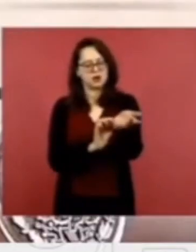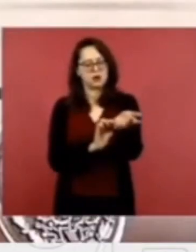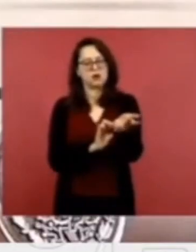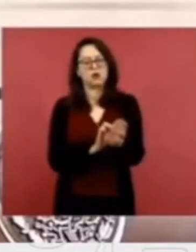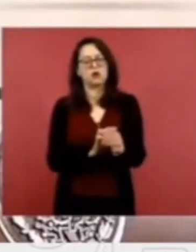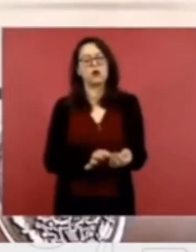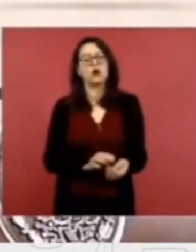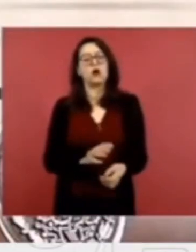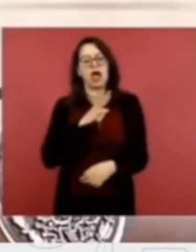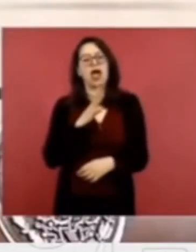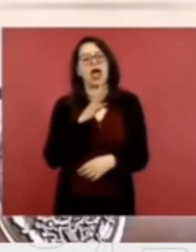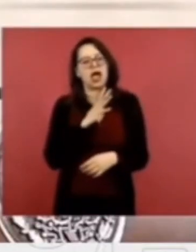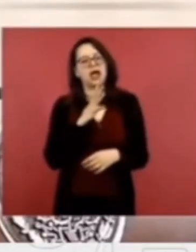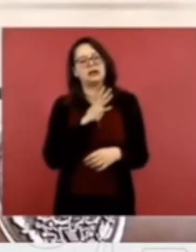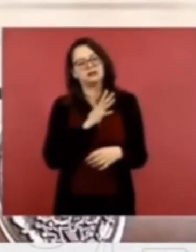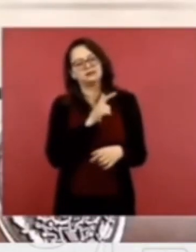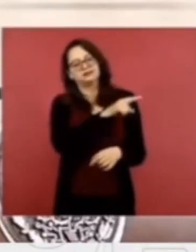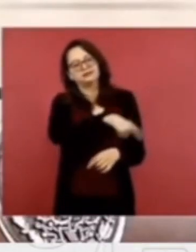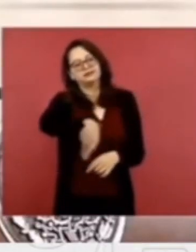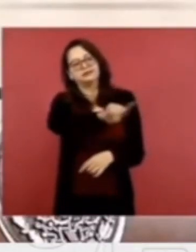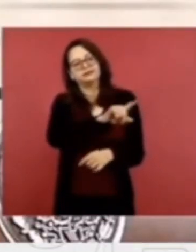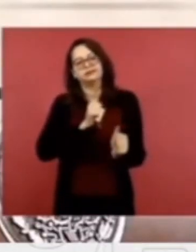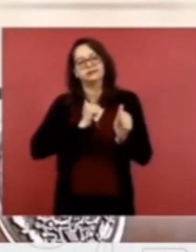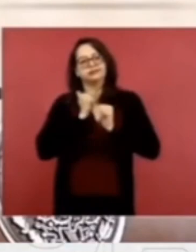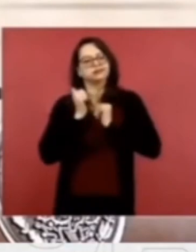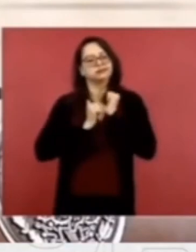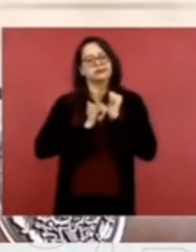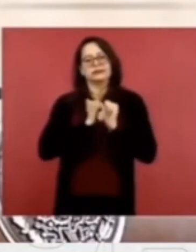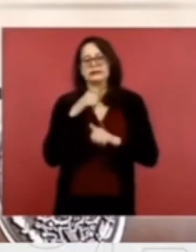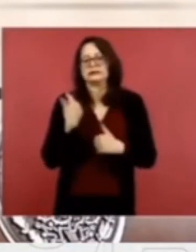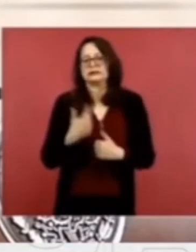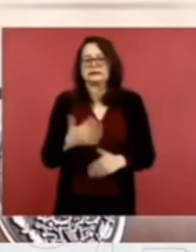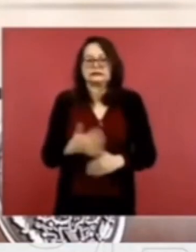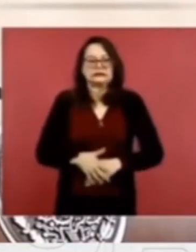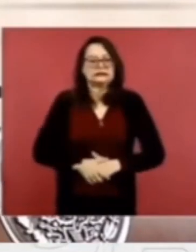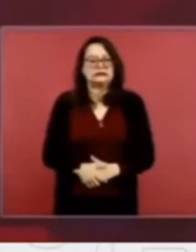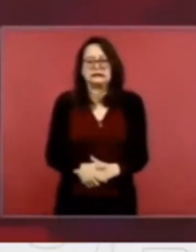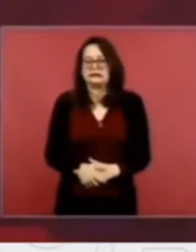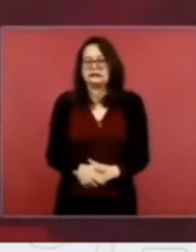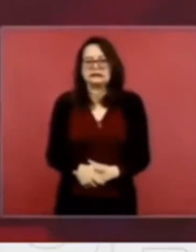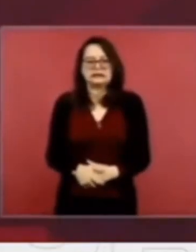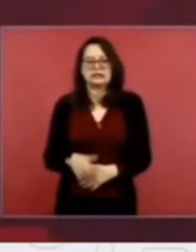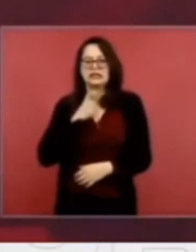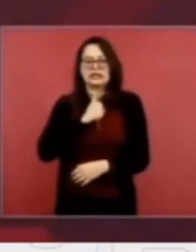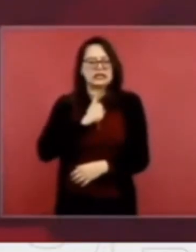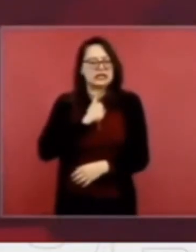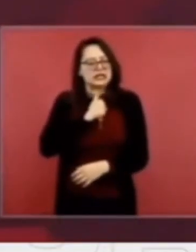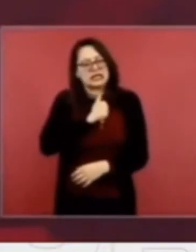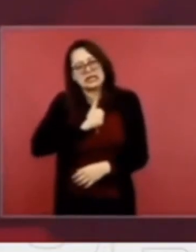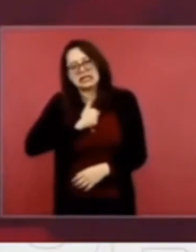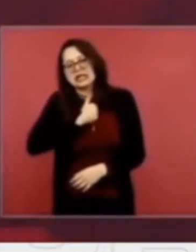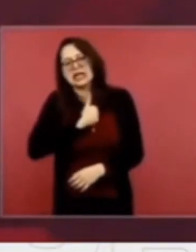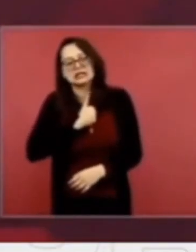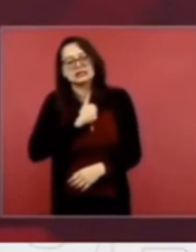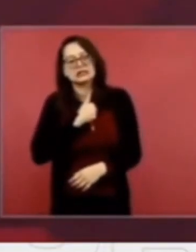Fue lamentable y un error, creo, de